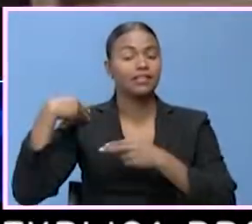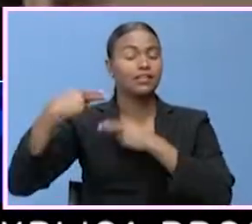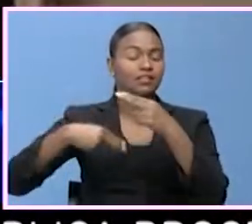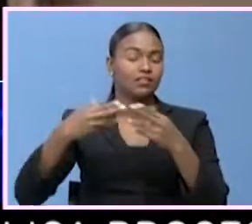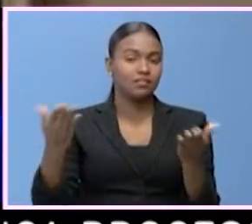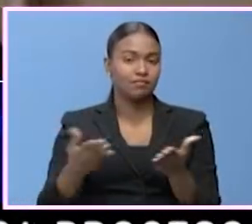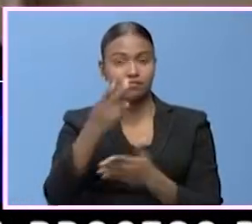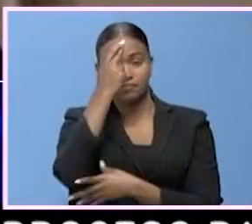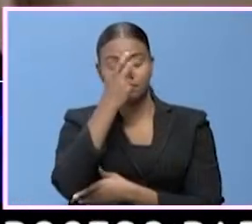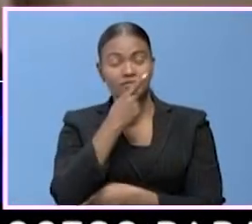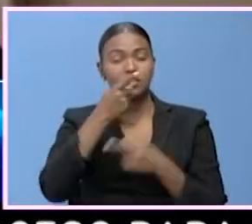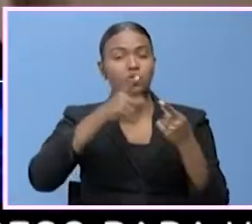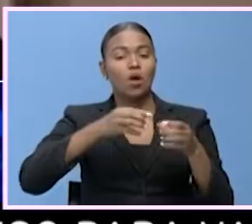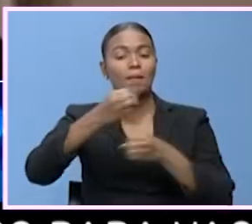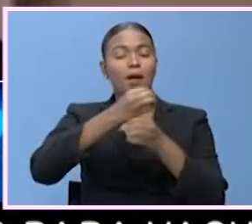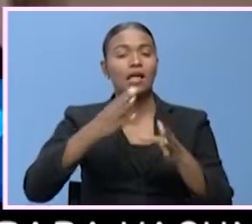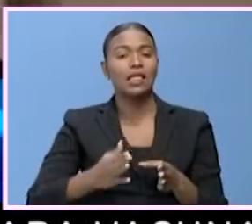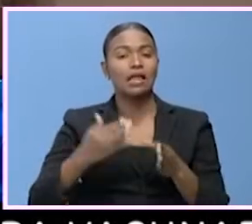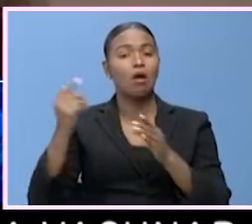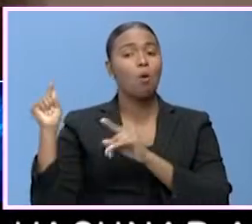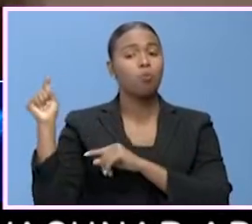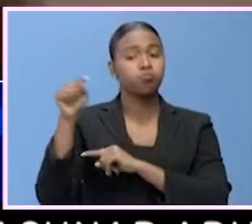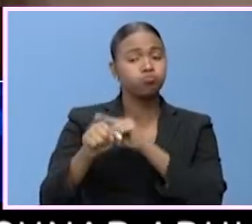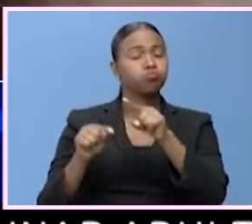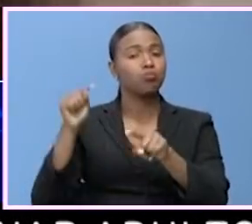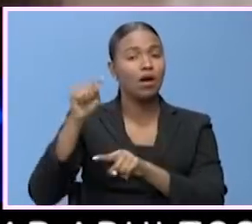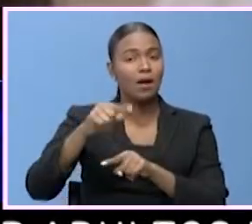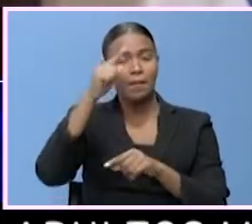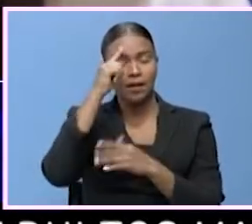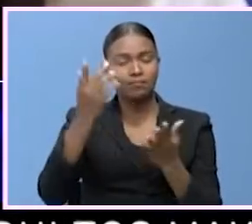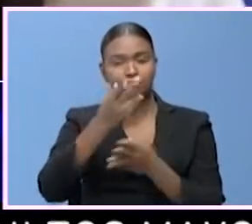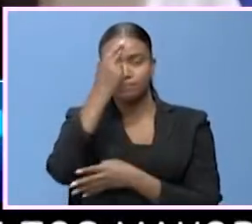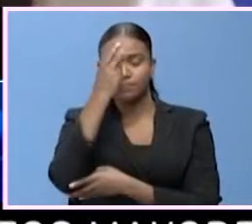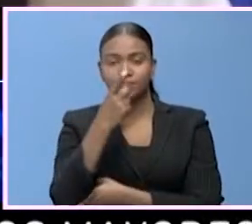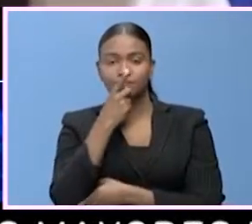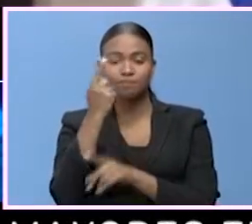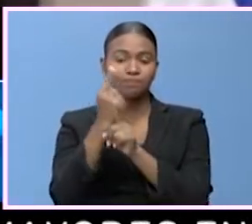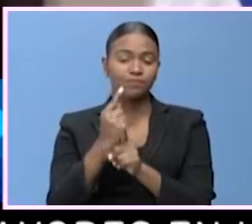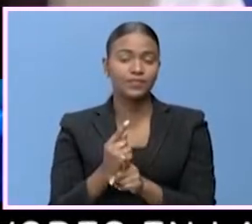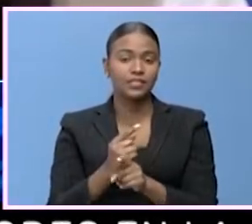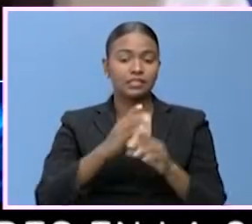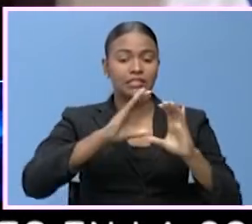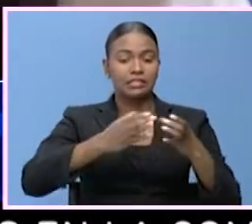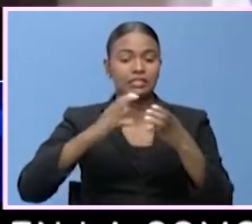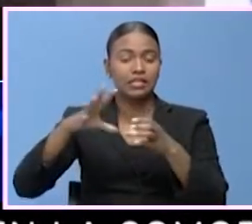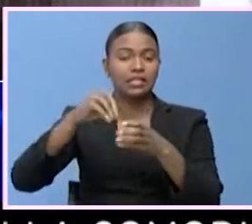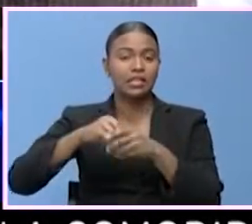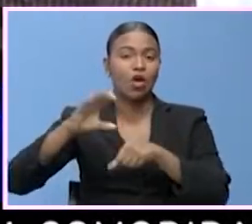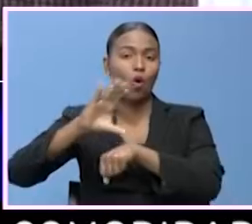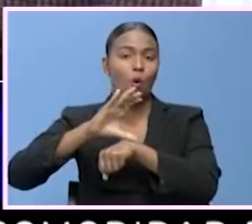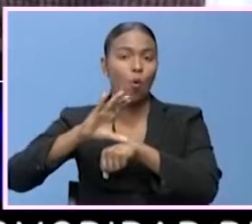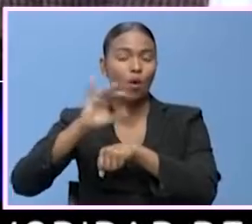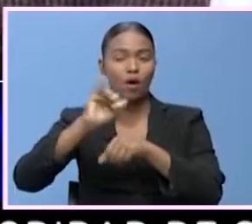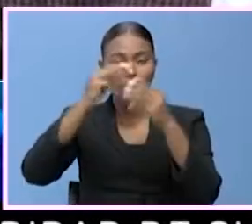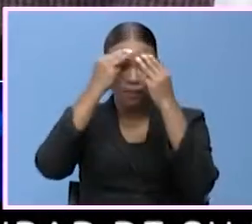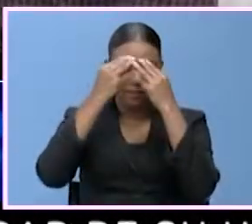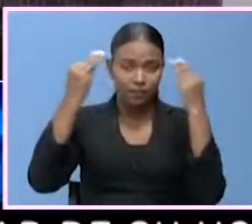historia. Se trata de embajadores concurrentes para la República Dominicana con sede en Cuba y en